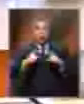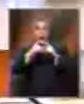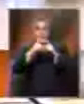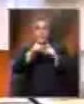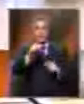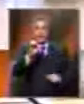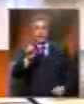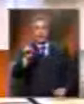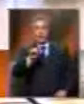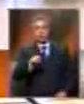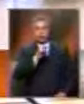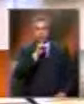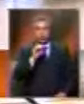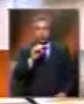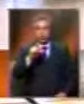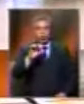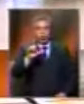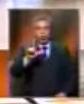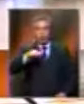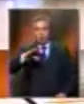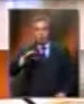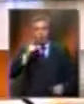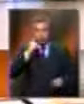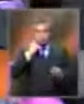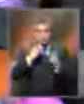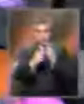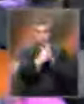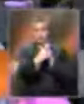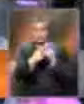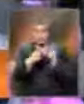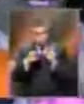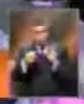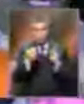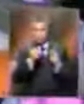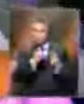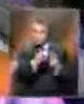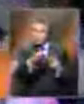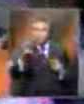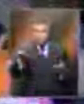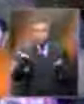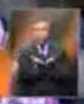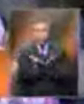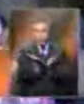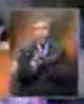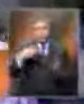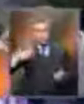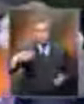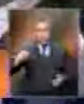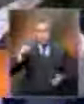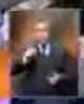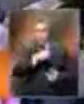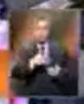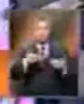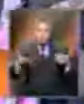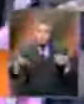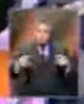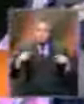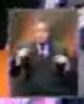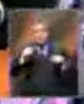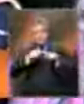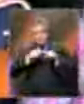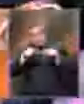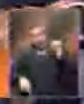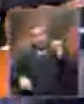Estocolmo. Como Naomi y Omaira, hay decenas de jóvenes en colegios municipales, aunque dadas las desigualdades en la